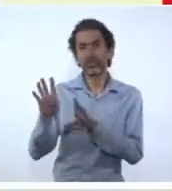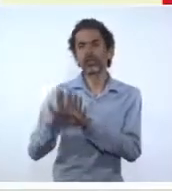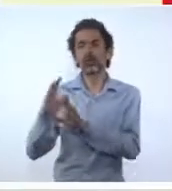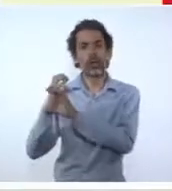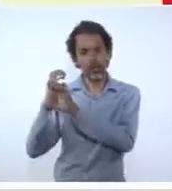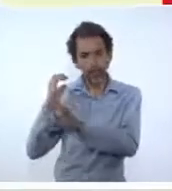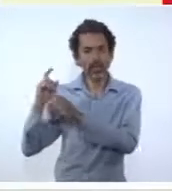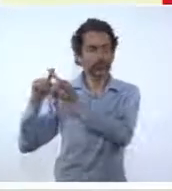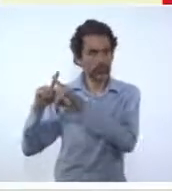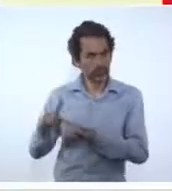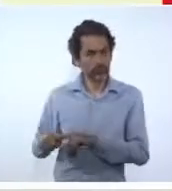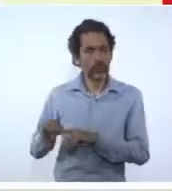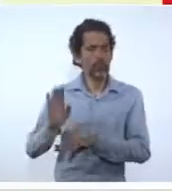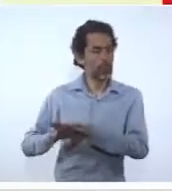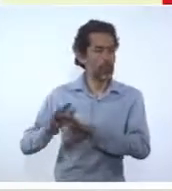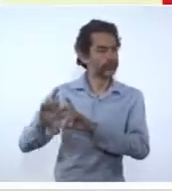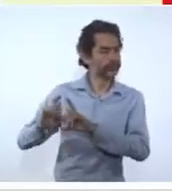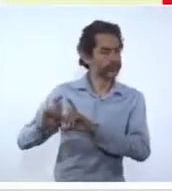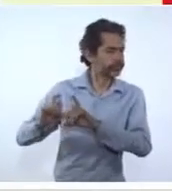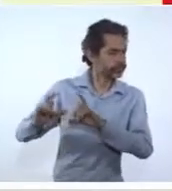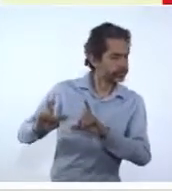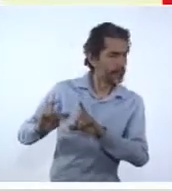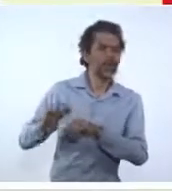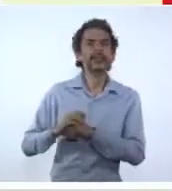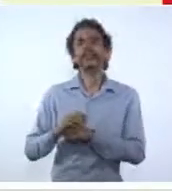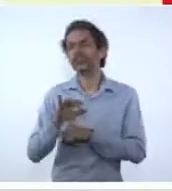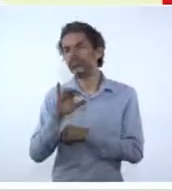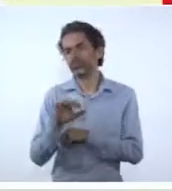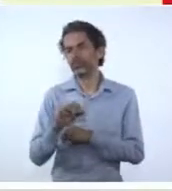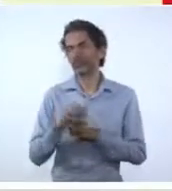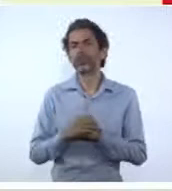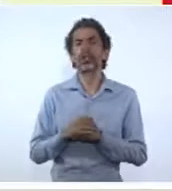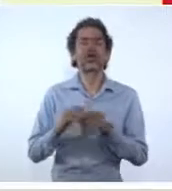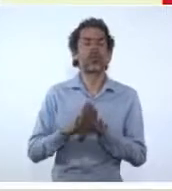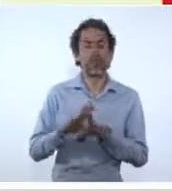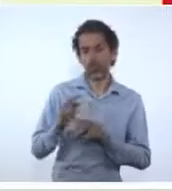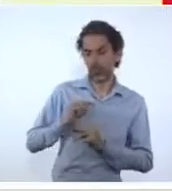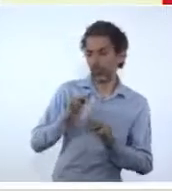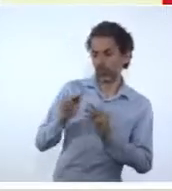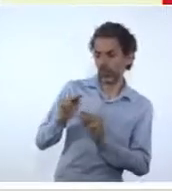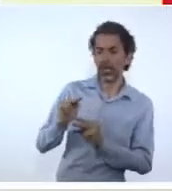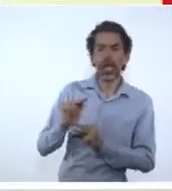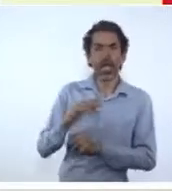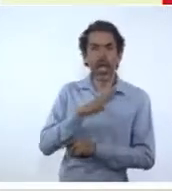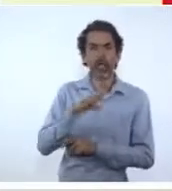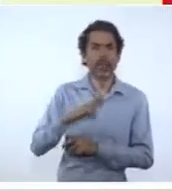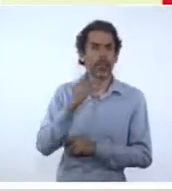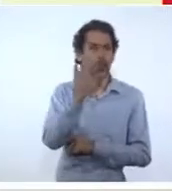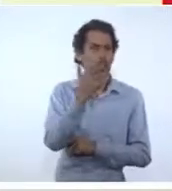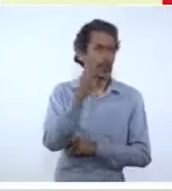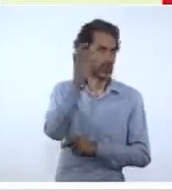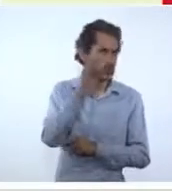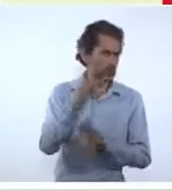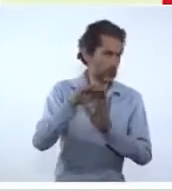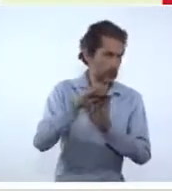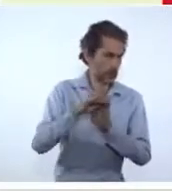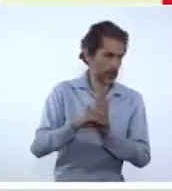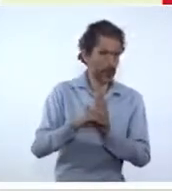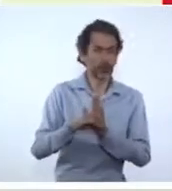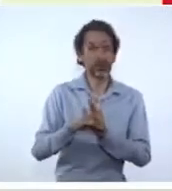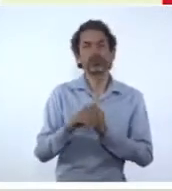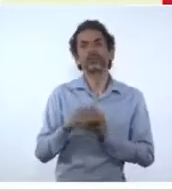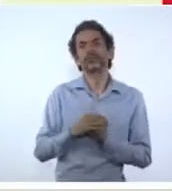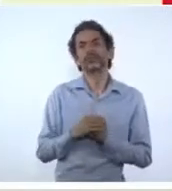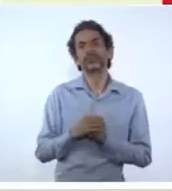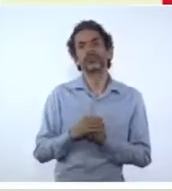hay un incremento muy ligero, seguimos teniendo en general menos del 50% que